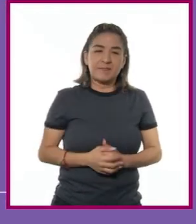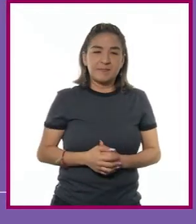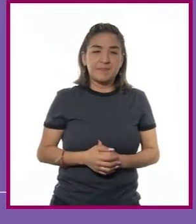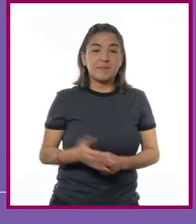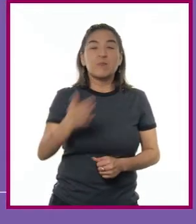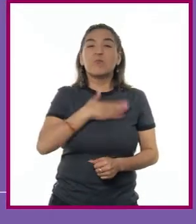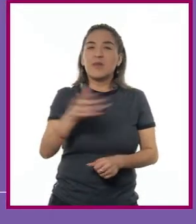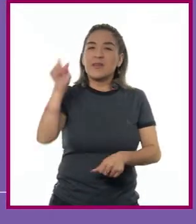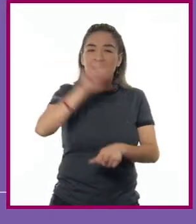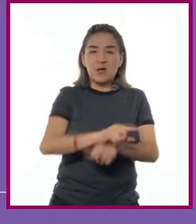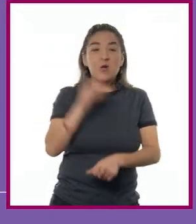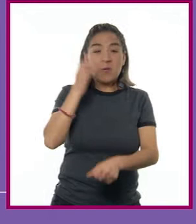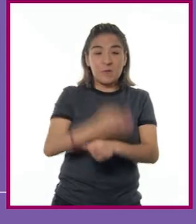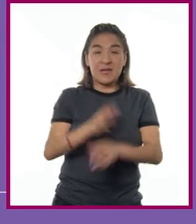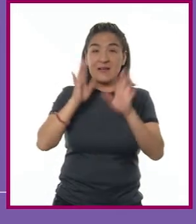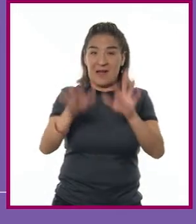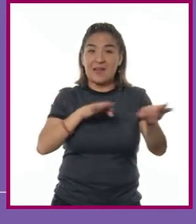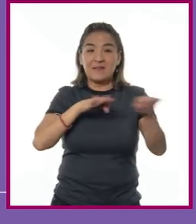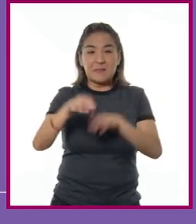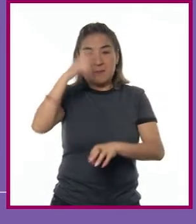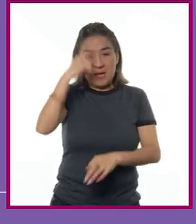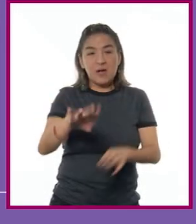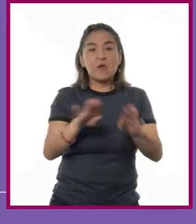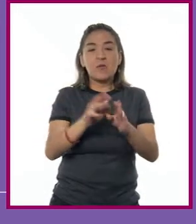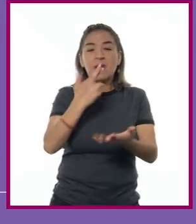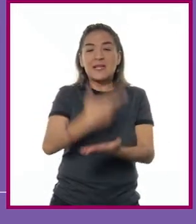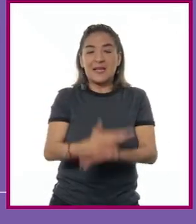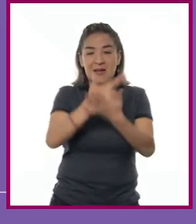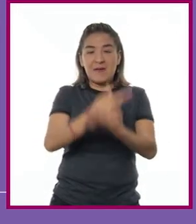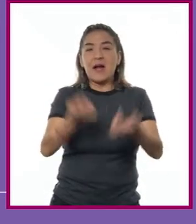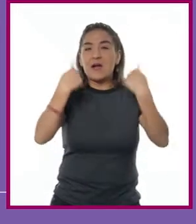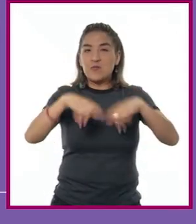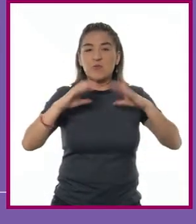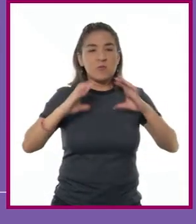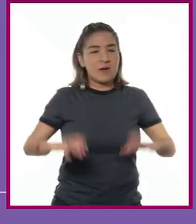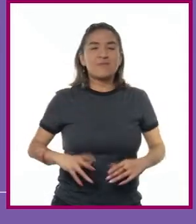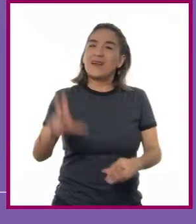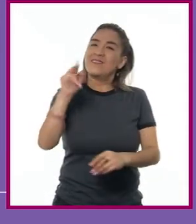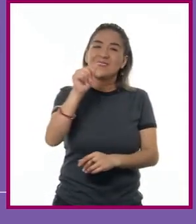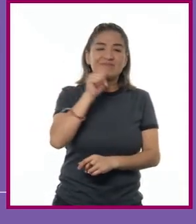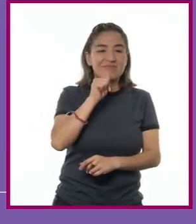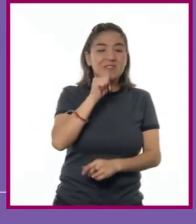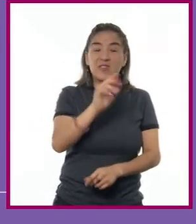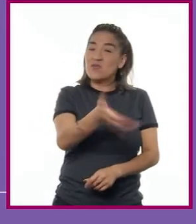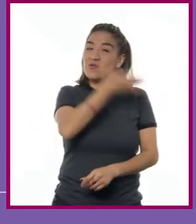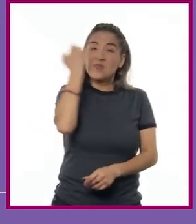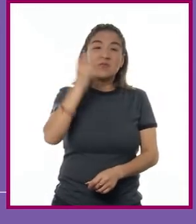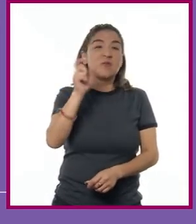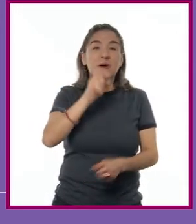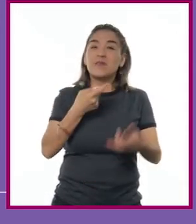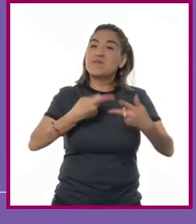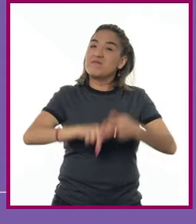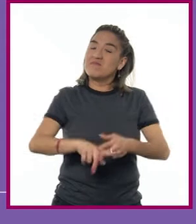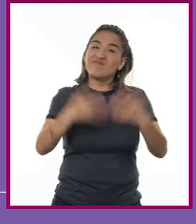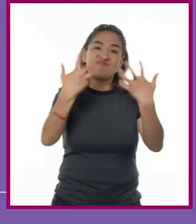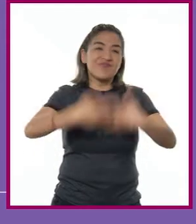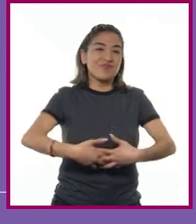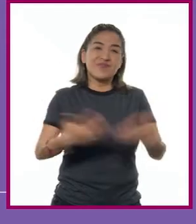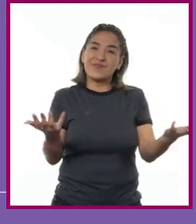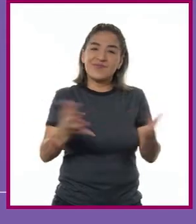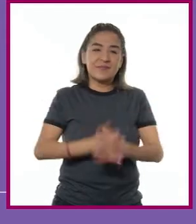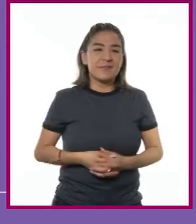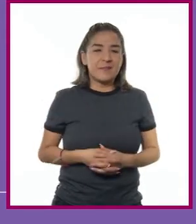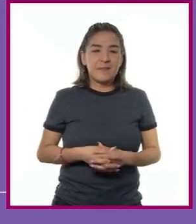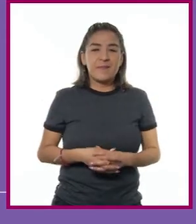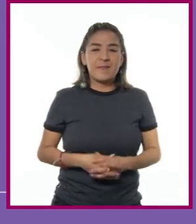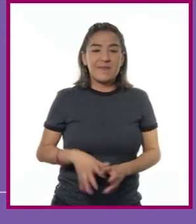día. ¿Ya está en operación el servicio de rehabilitación física? Aún no, y no sabemos cuándo comenzará a funcionar. Mire,